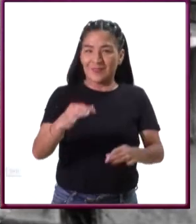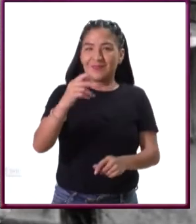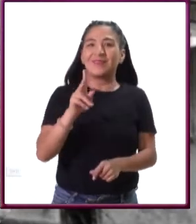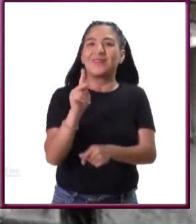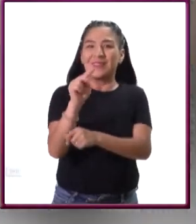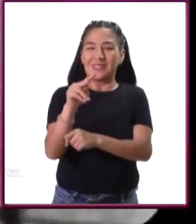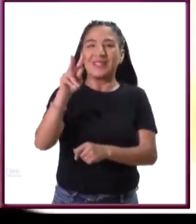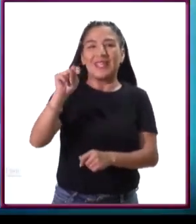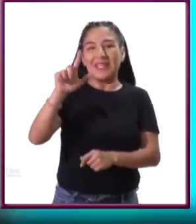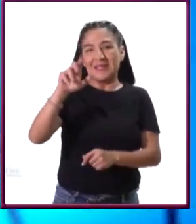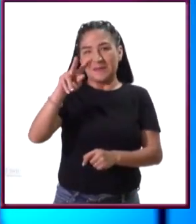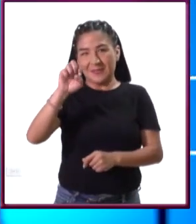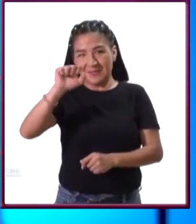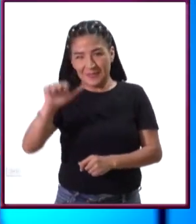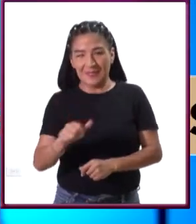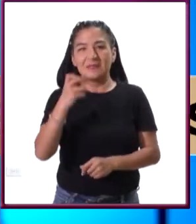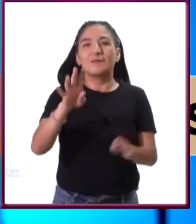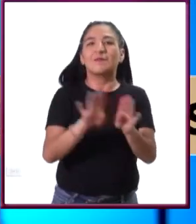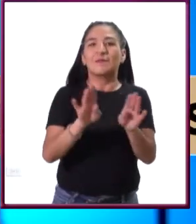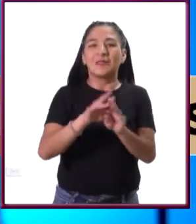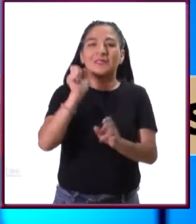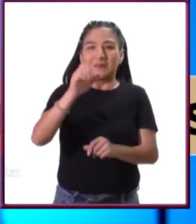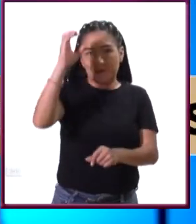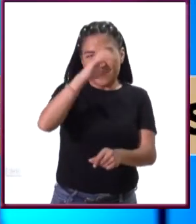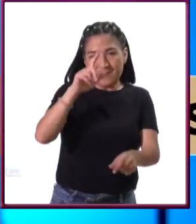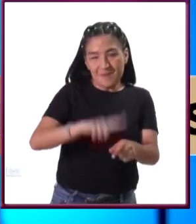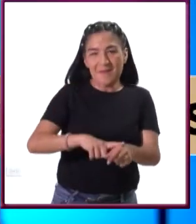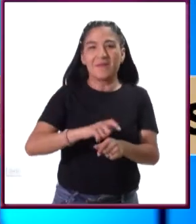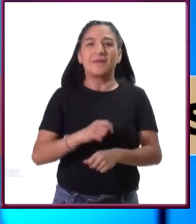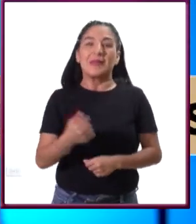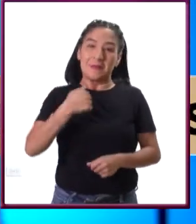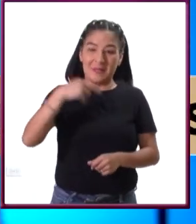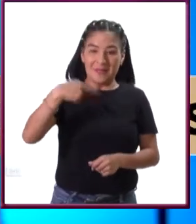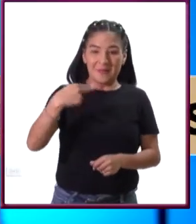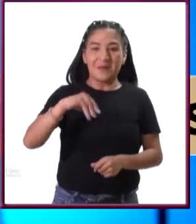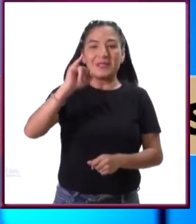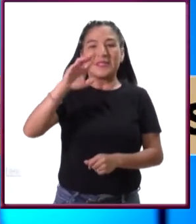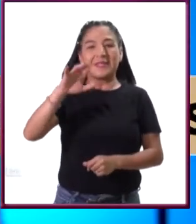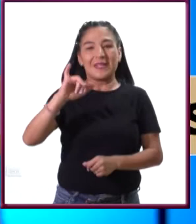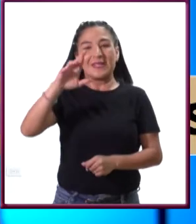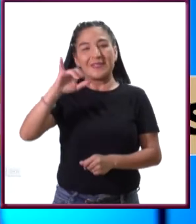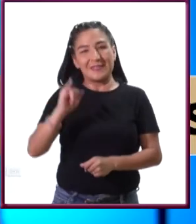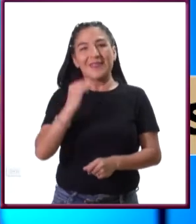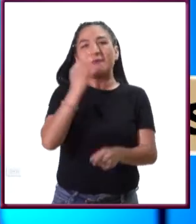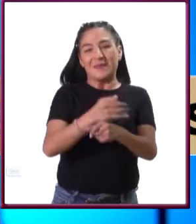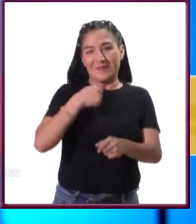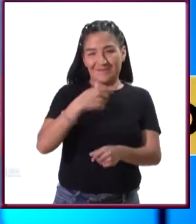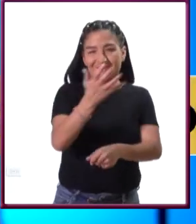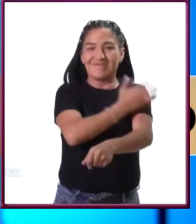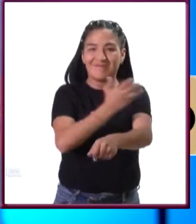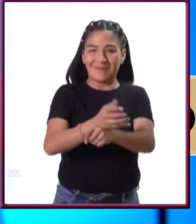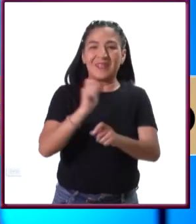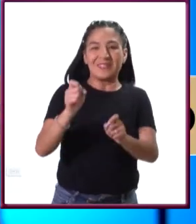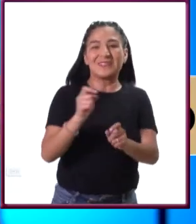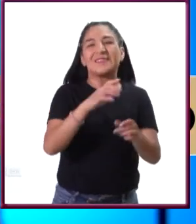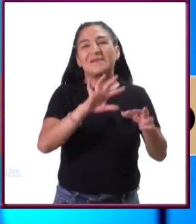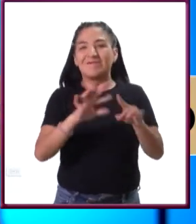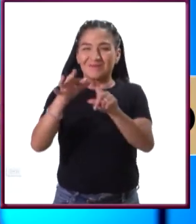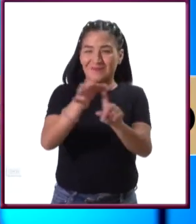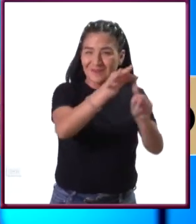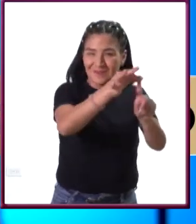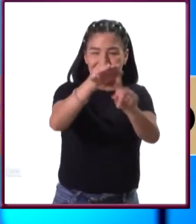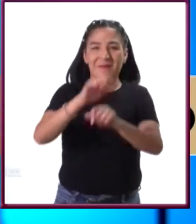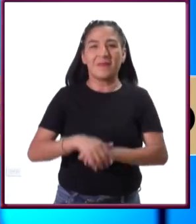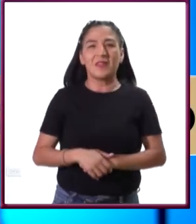valor histórico y artístico. Mi nombre es Ireri y te acompañaré en este recorrido. El tema de hoy es el